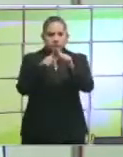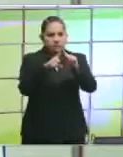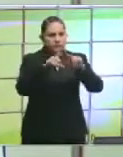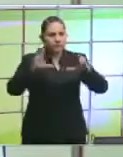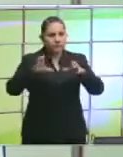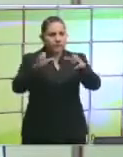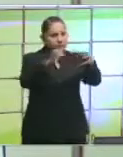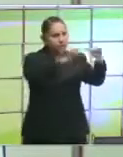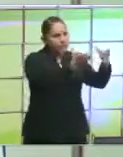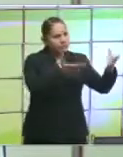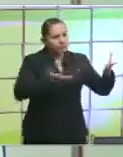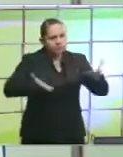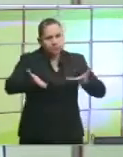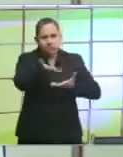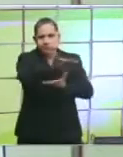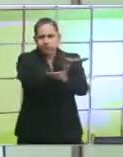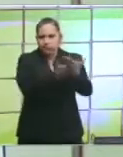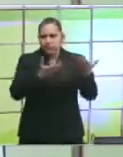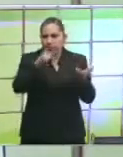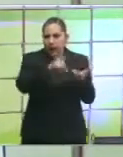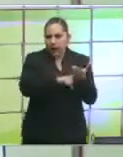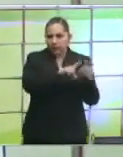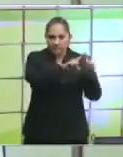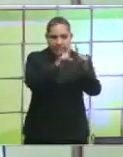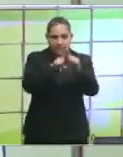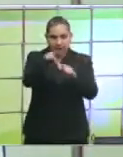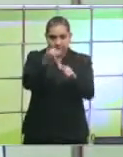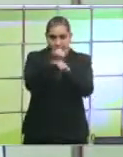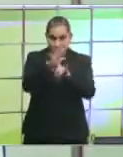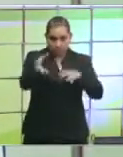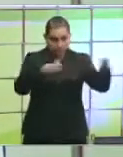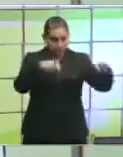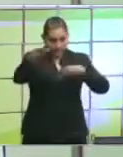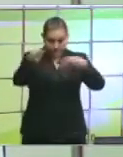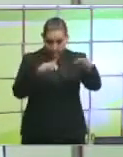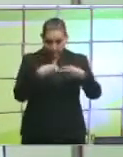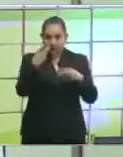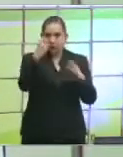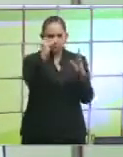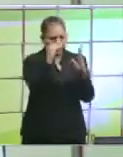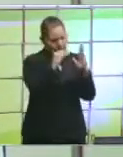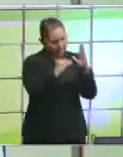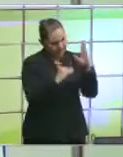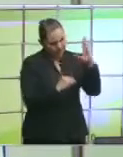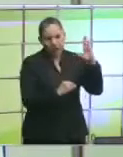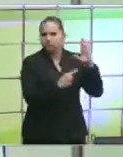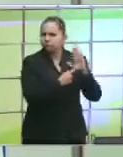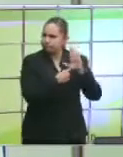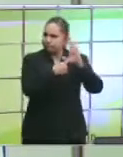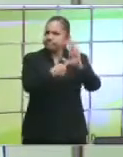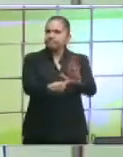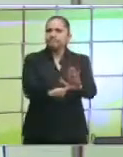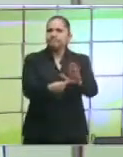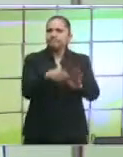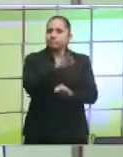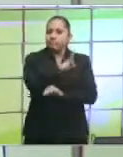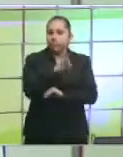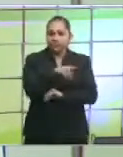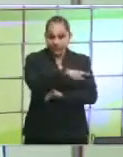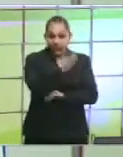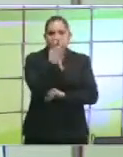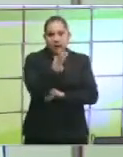grandísimo donde todo absolutamente lo que llegó se puso y esto tiene una enorme ventaja que permite ver prácticamente